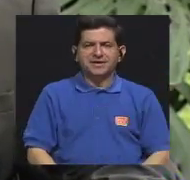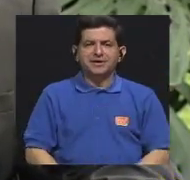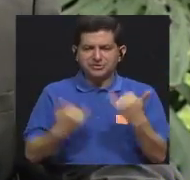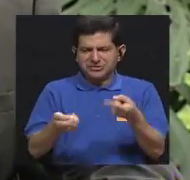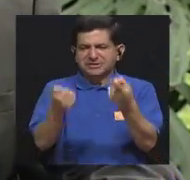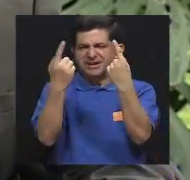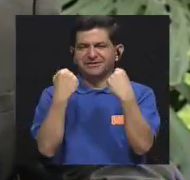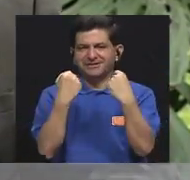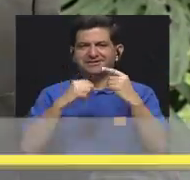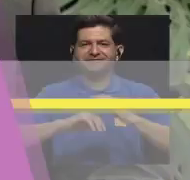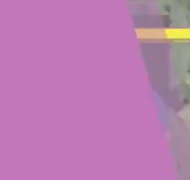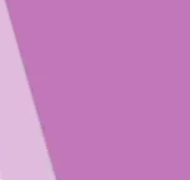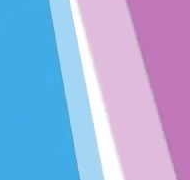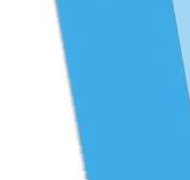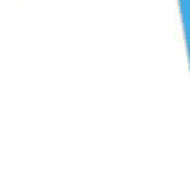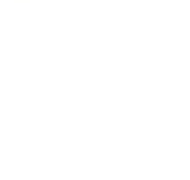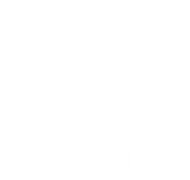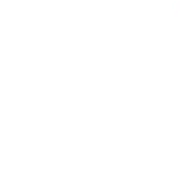pronto regresamos.